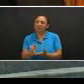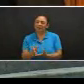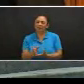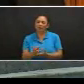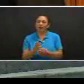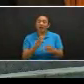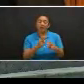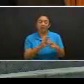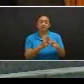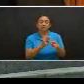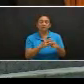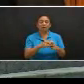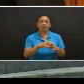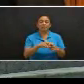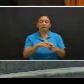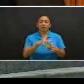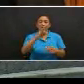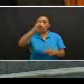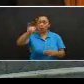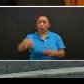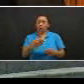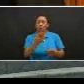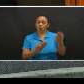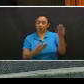ahí me lo presenta un día para reprenderlo.